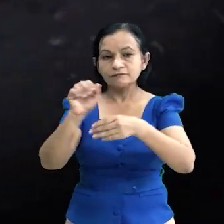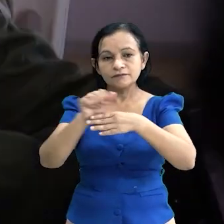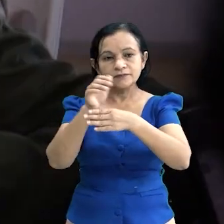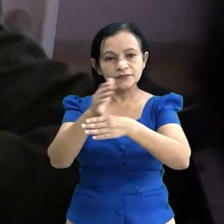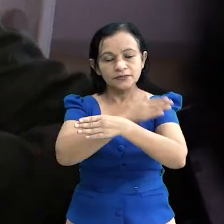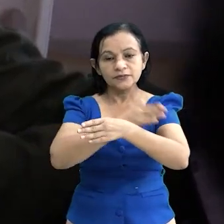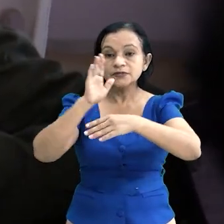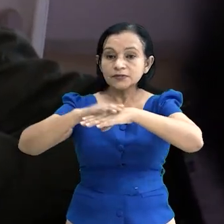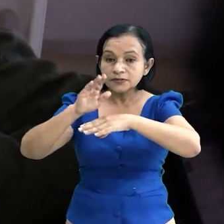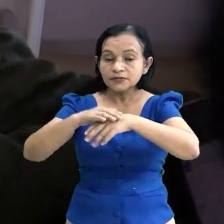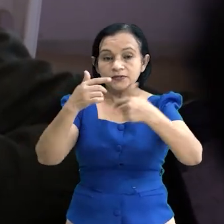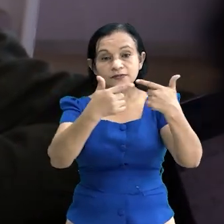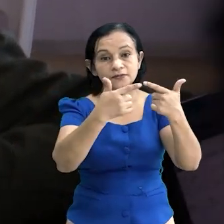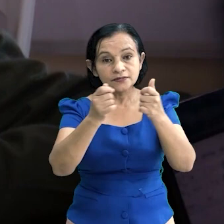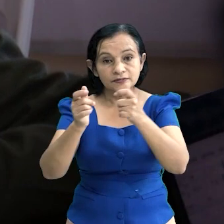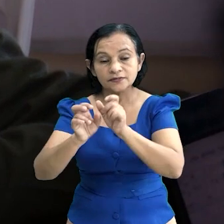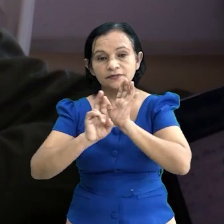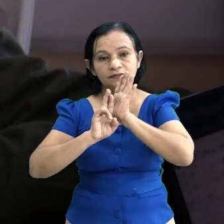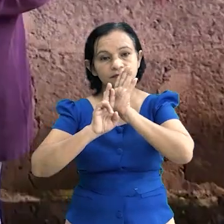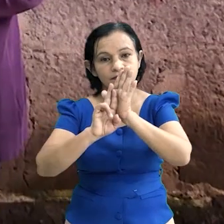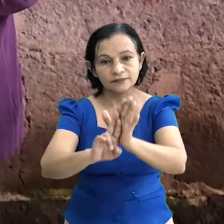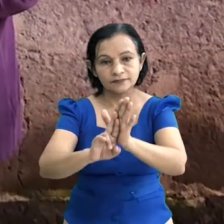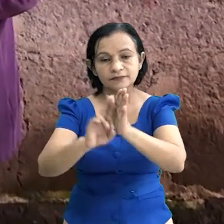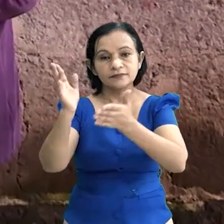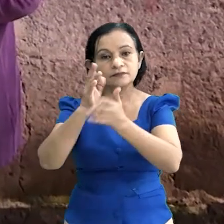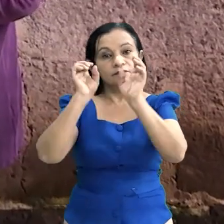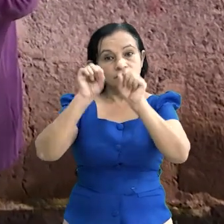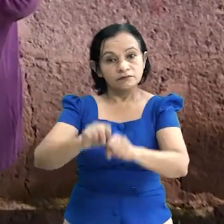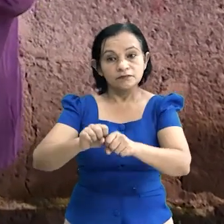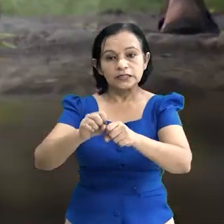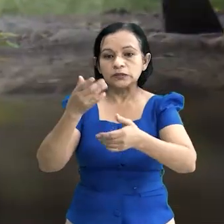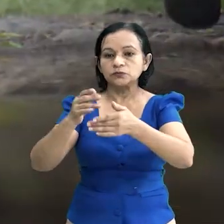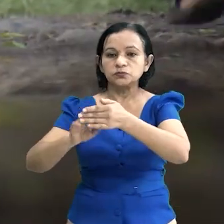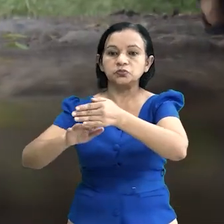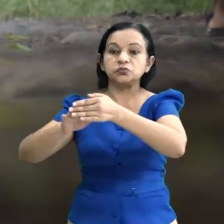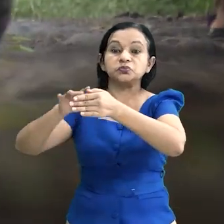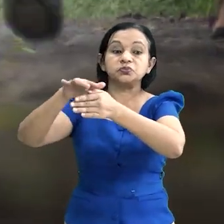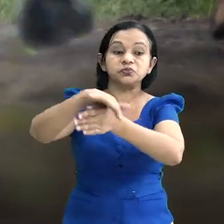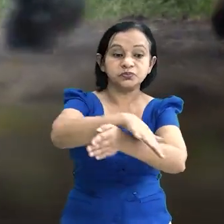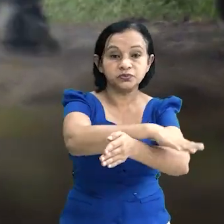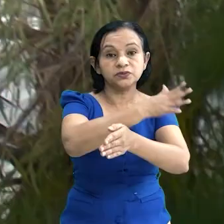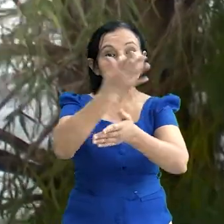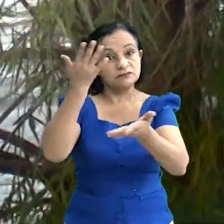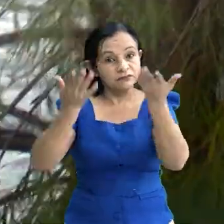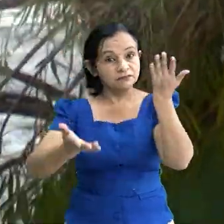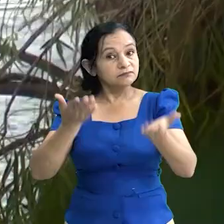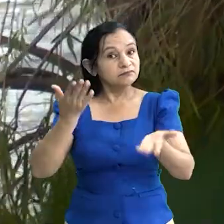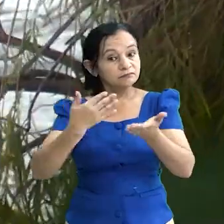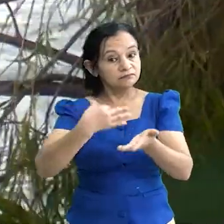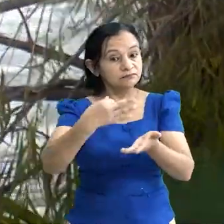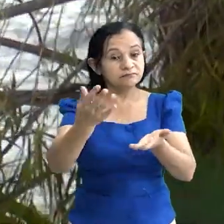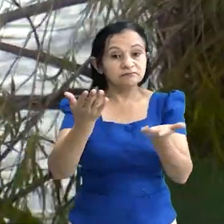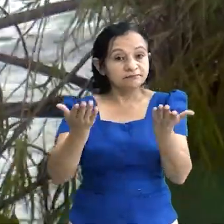preparación, alerta, organización y respuesta ante la posible ocurrencia de inundaciones. Tenemos para